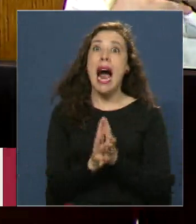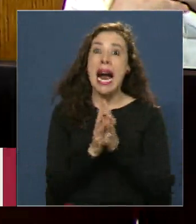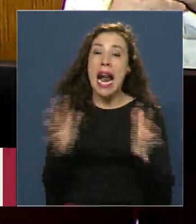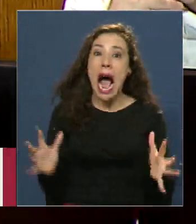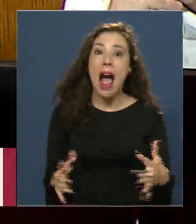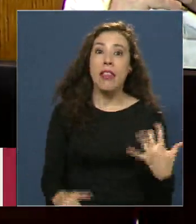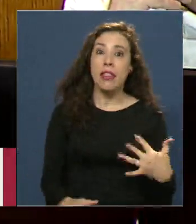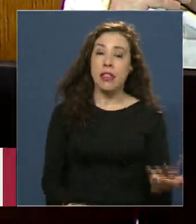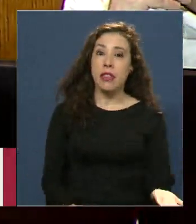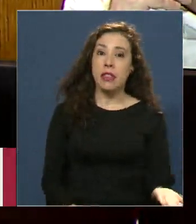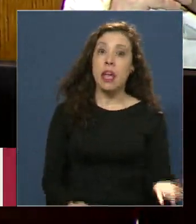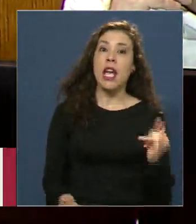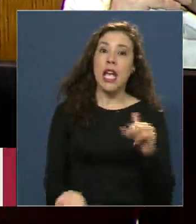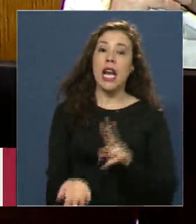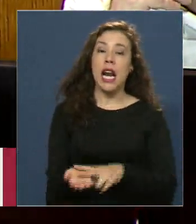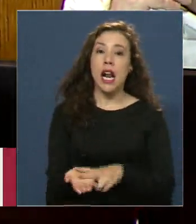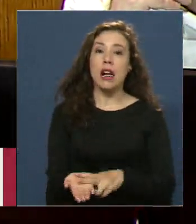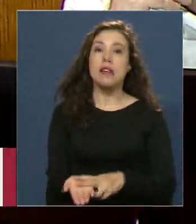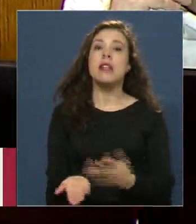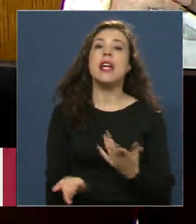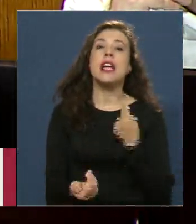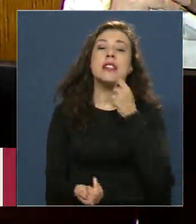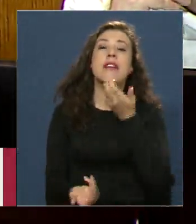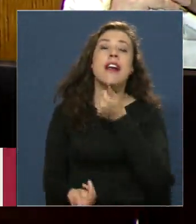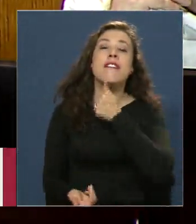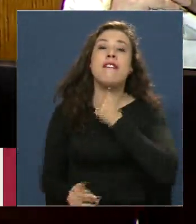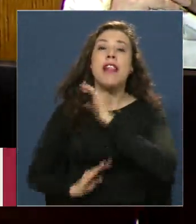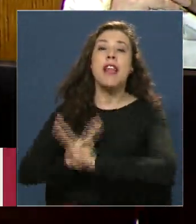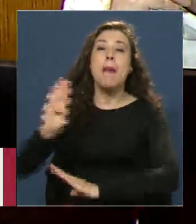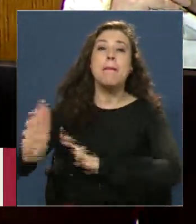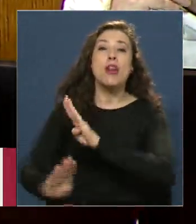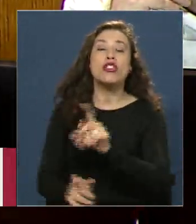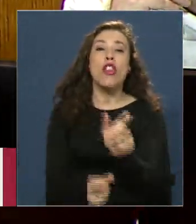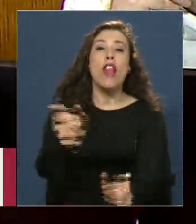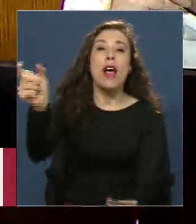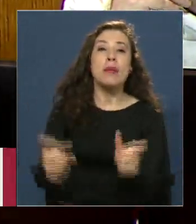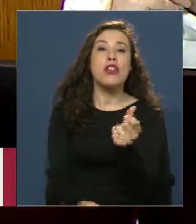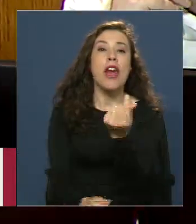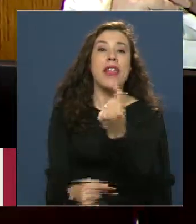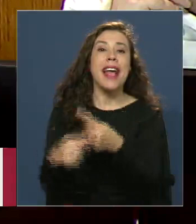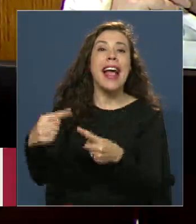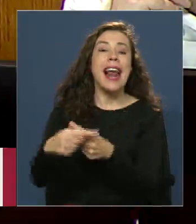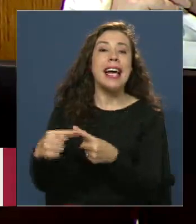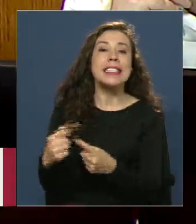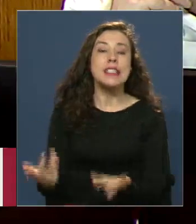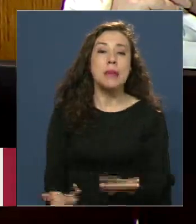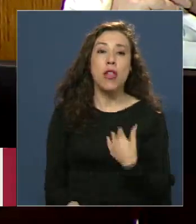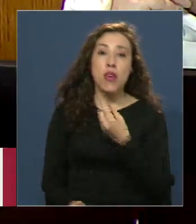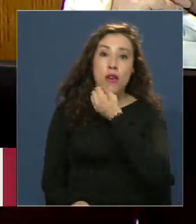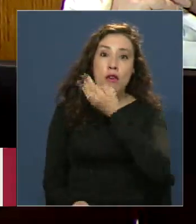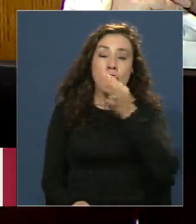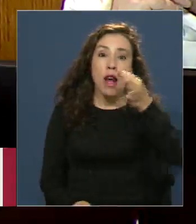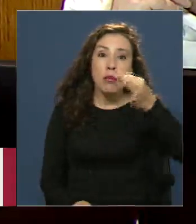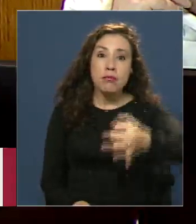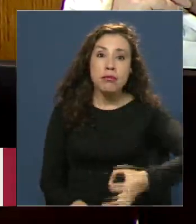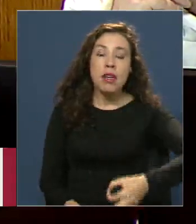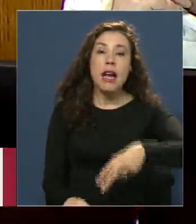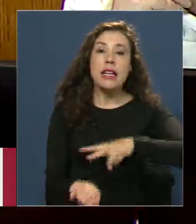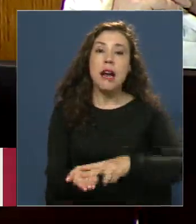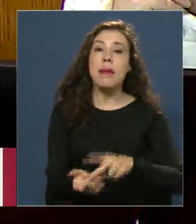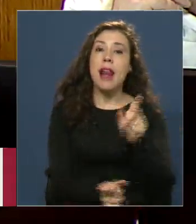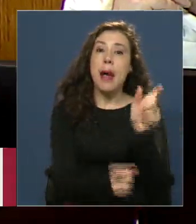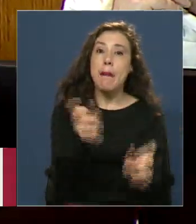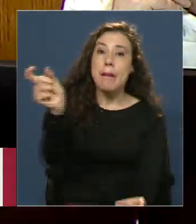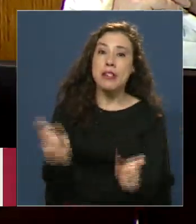proporciones, que en este caso es la desprotección de la clase media. Y digamos las cosas como son, la